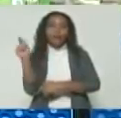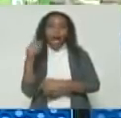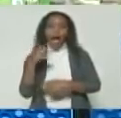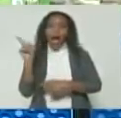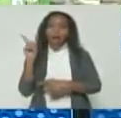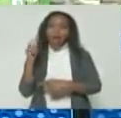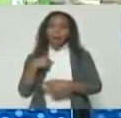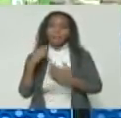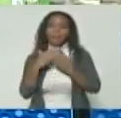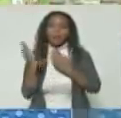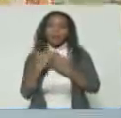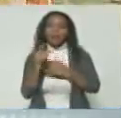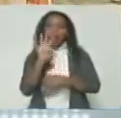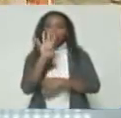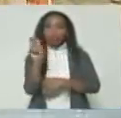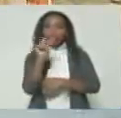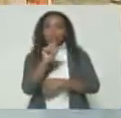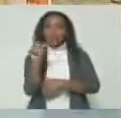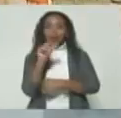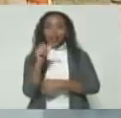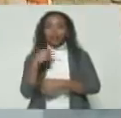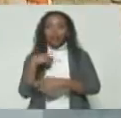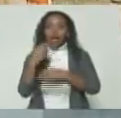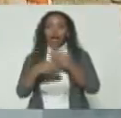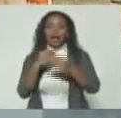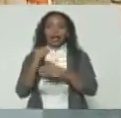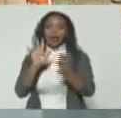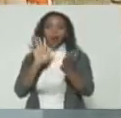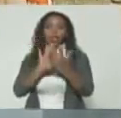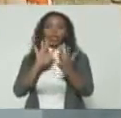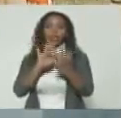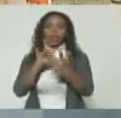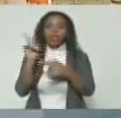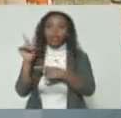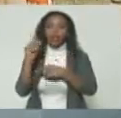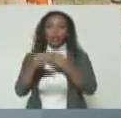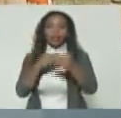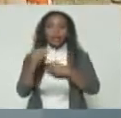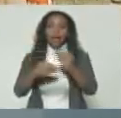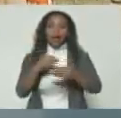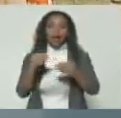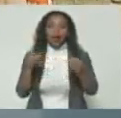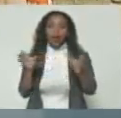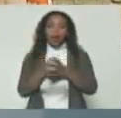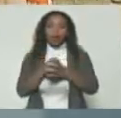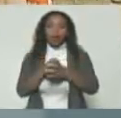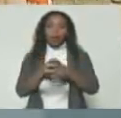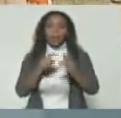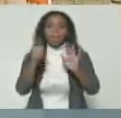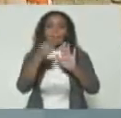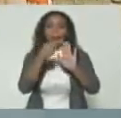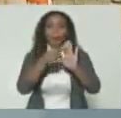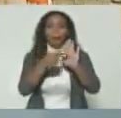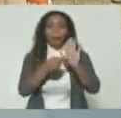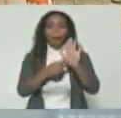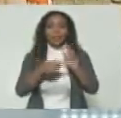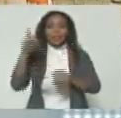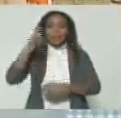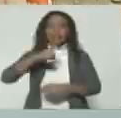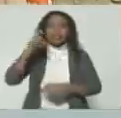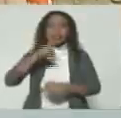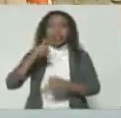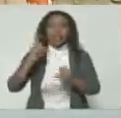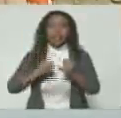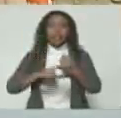Hace 4 semanas les hice un pase y ellos me hicieron un conjunto de señalamientos, de necesidades,